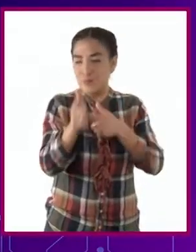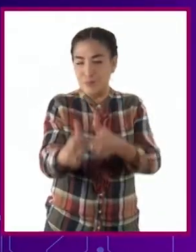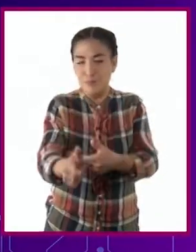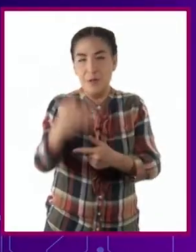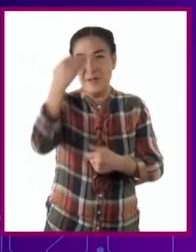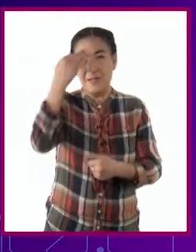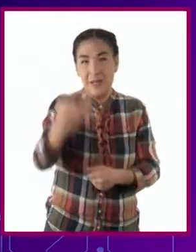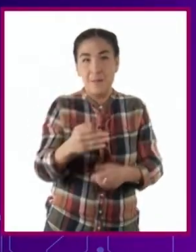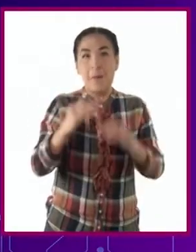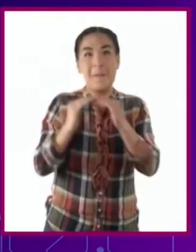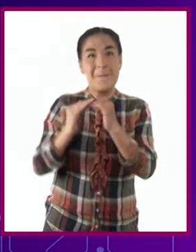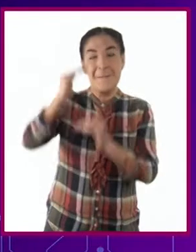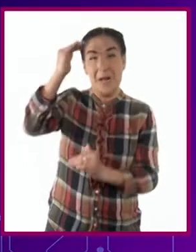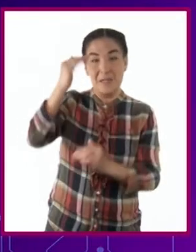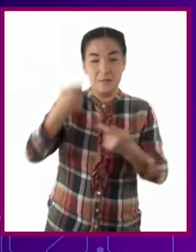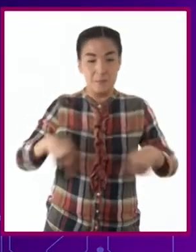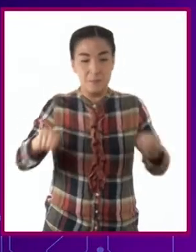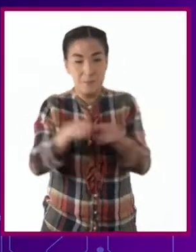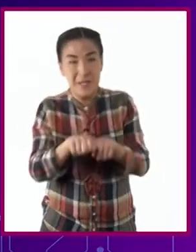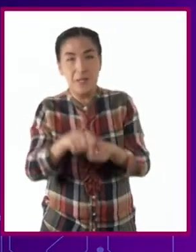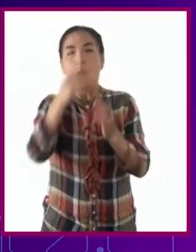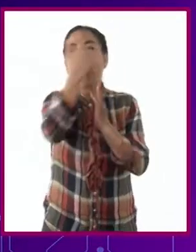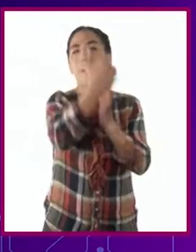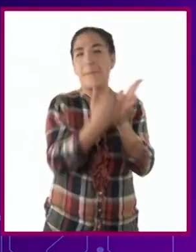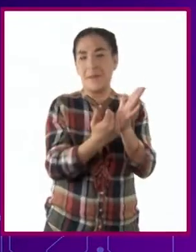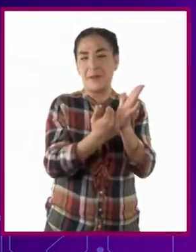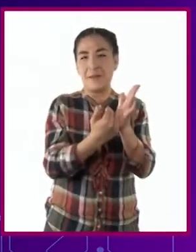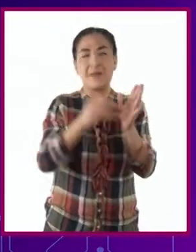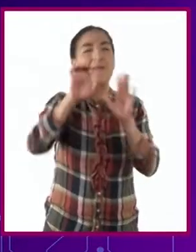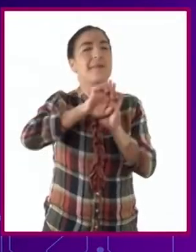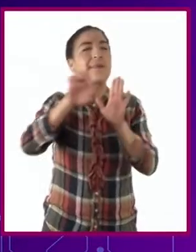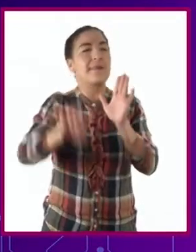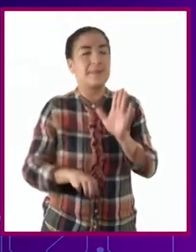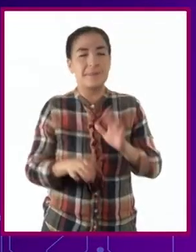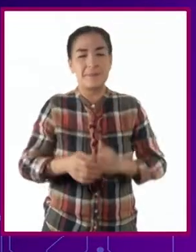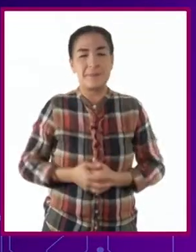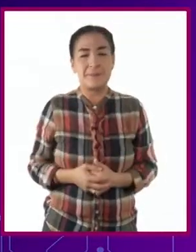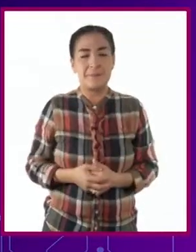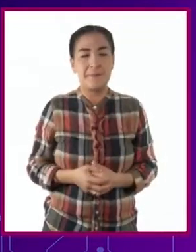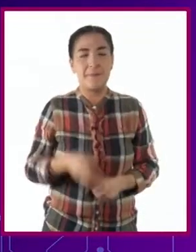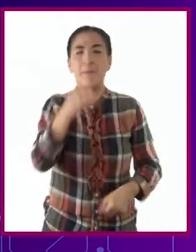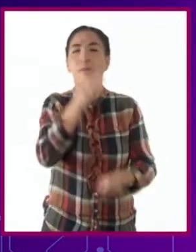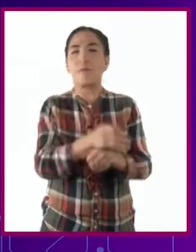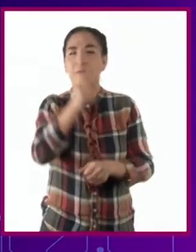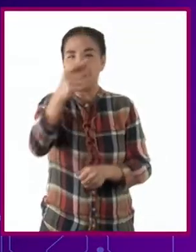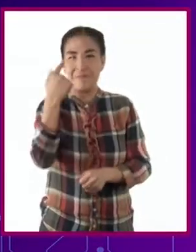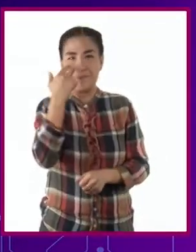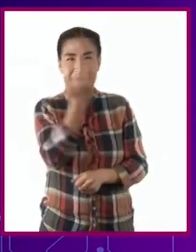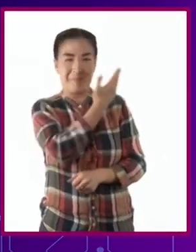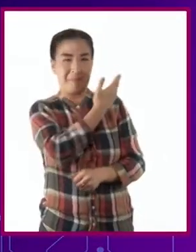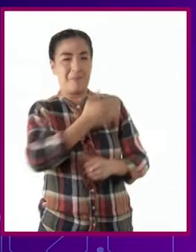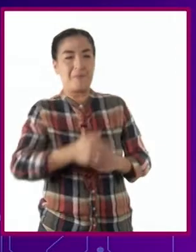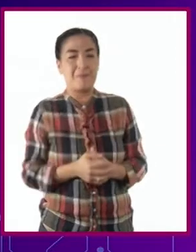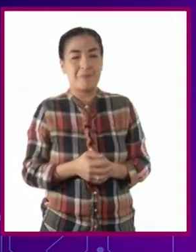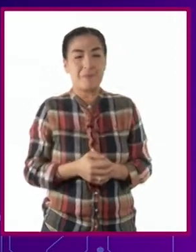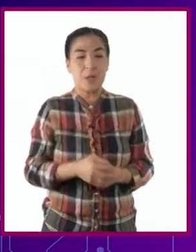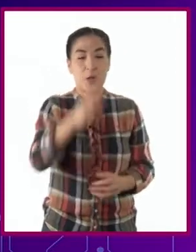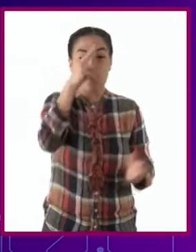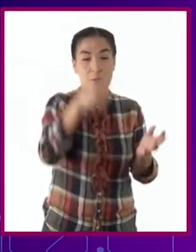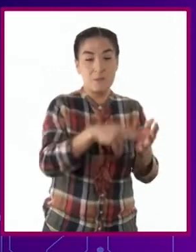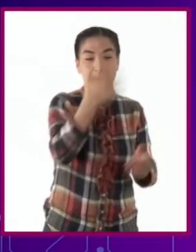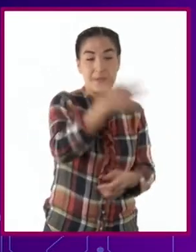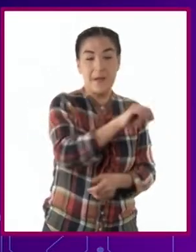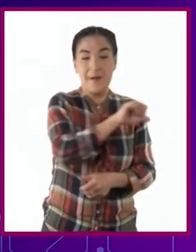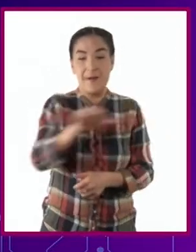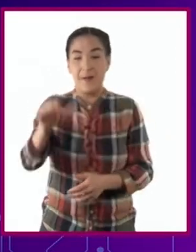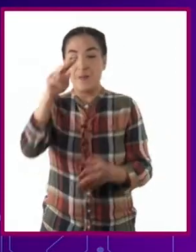aumentan, permanecen constantes o disminuyen. Por ejemplo, en este caso podemos observar que del 2010 al